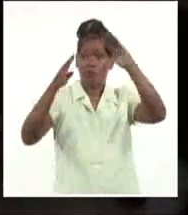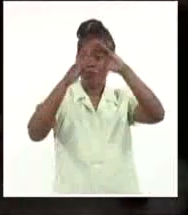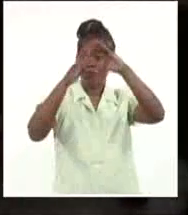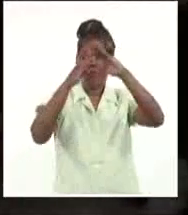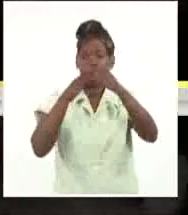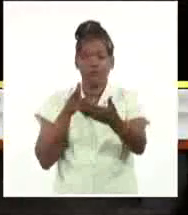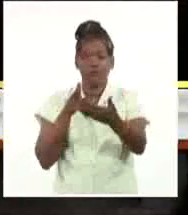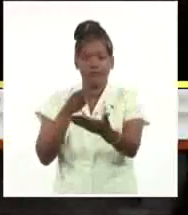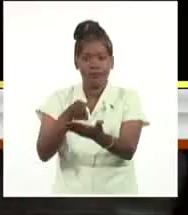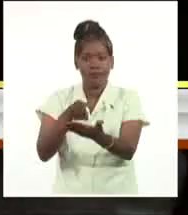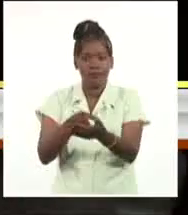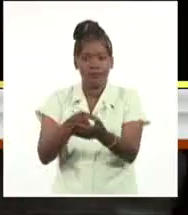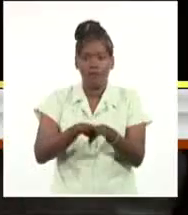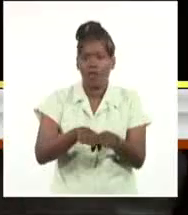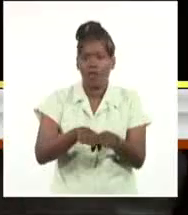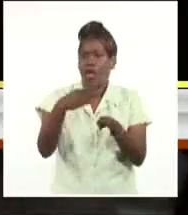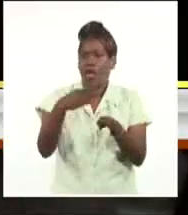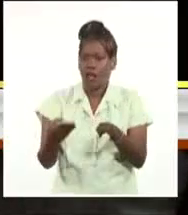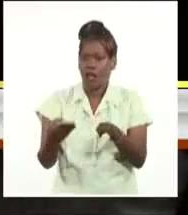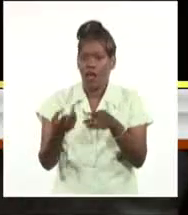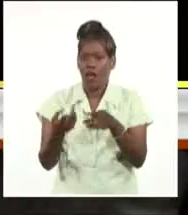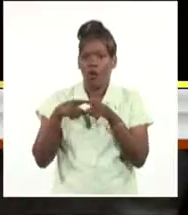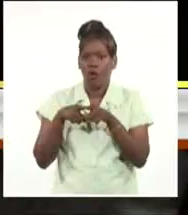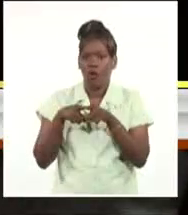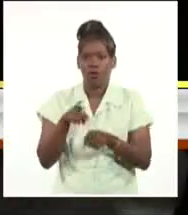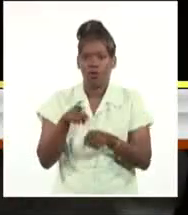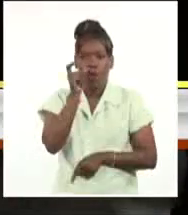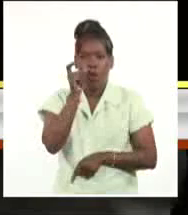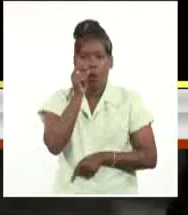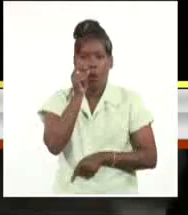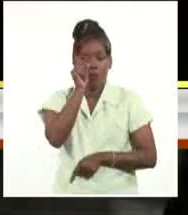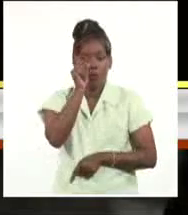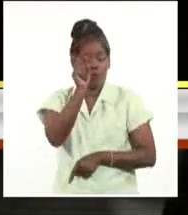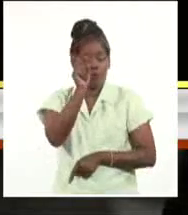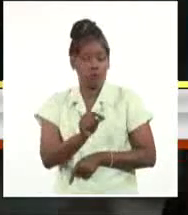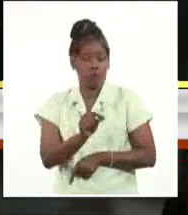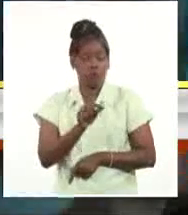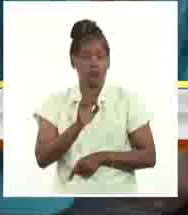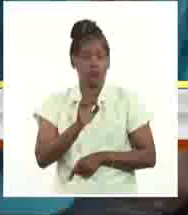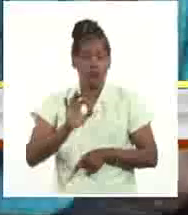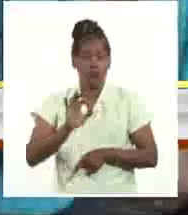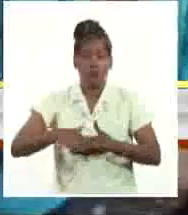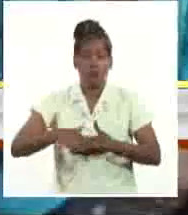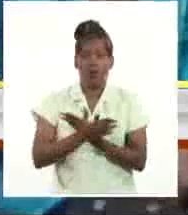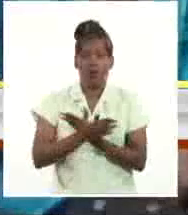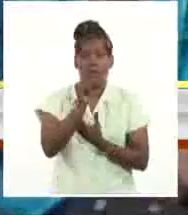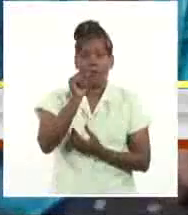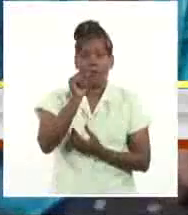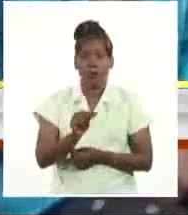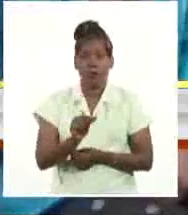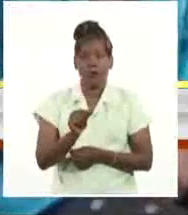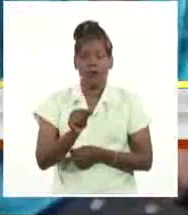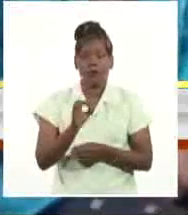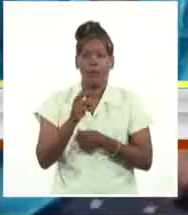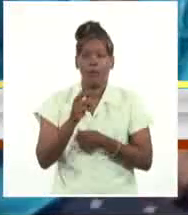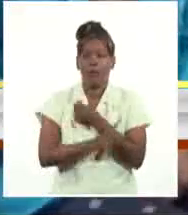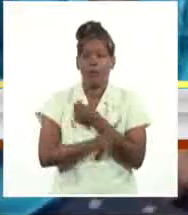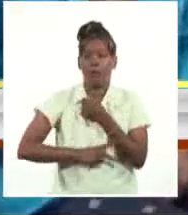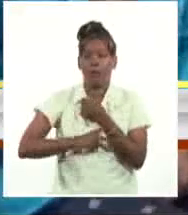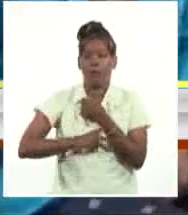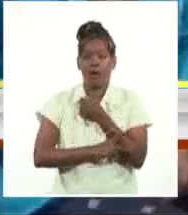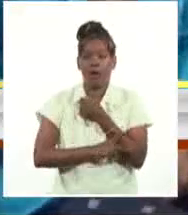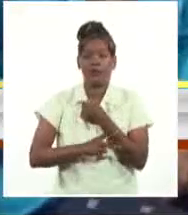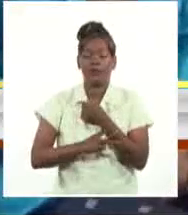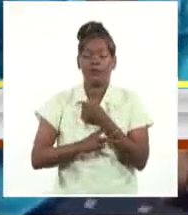Acompañaron a la dirigente laosiana, el excelentísimo señor Banta Sen Meuan, embajador de la República Democrática Popular Lao en Cuba,